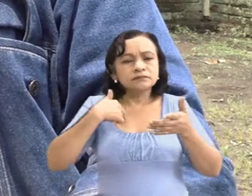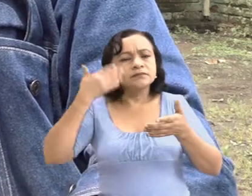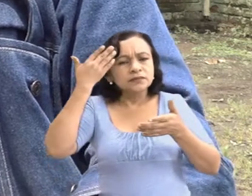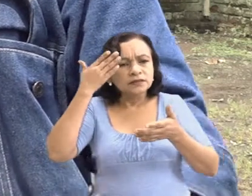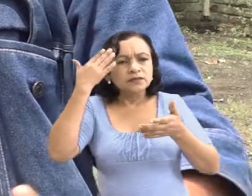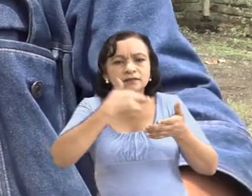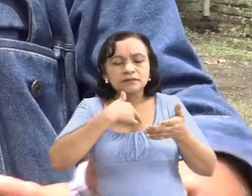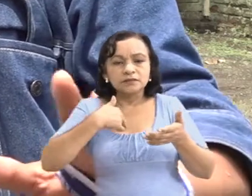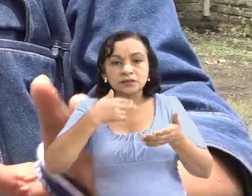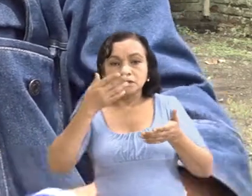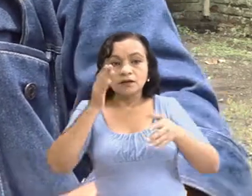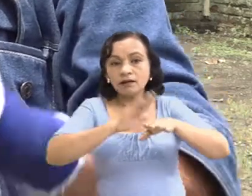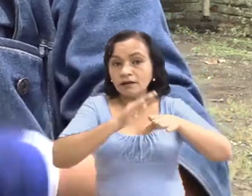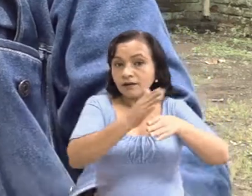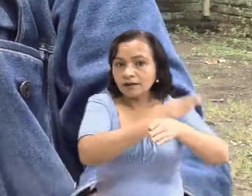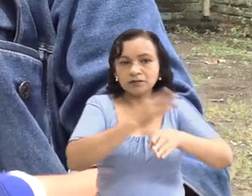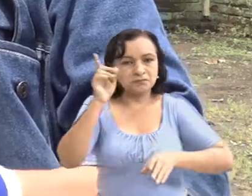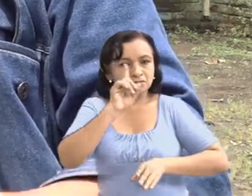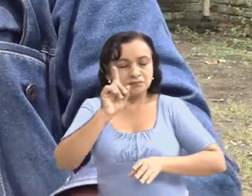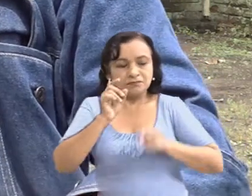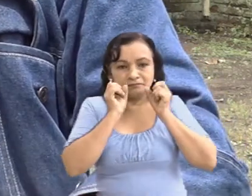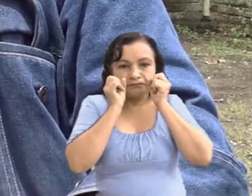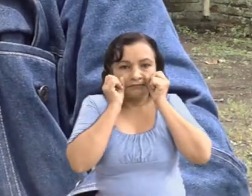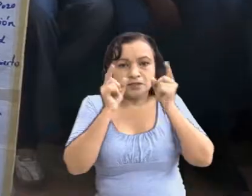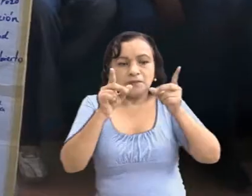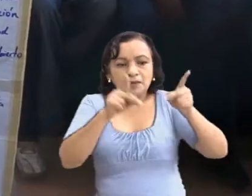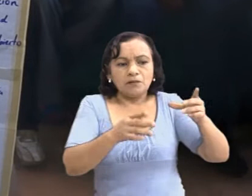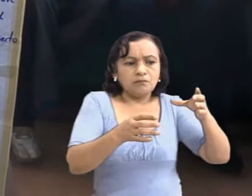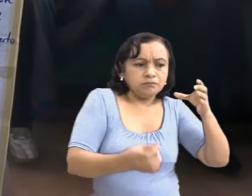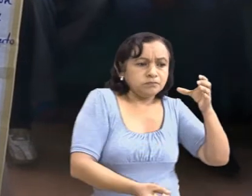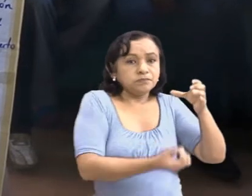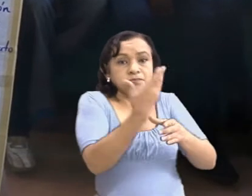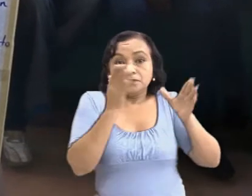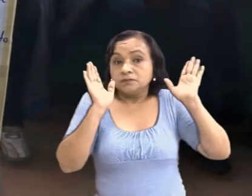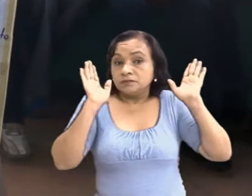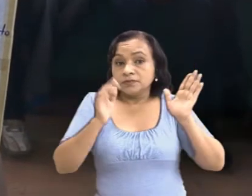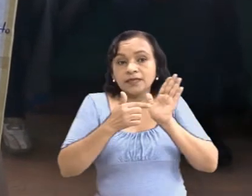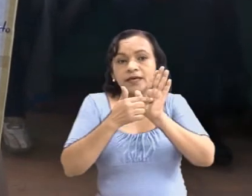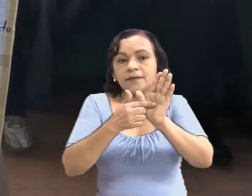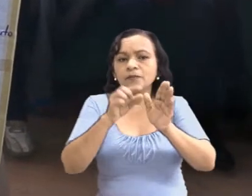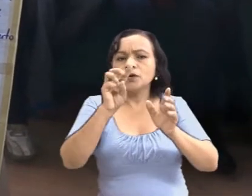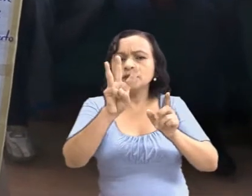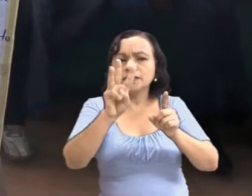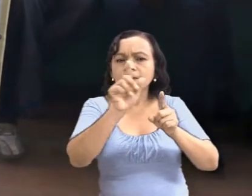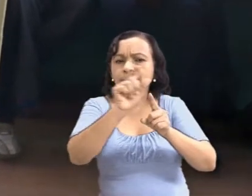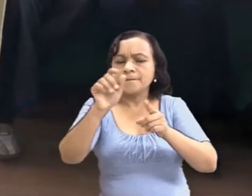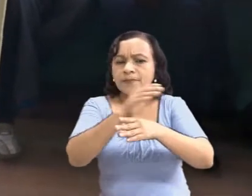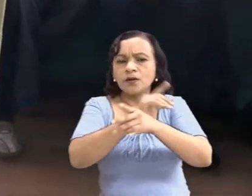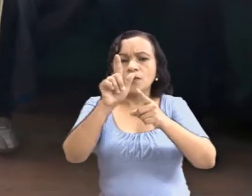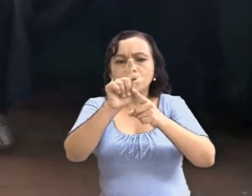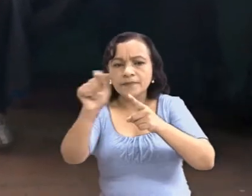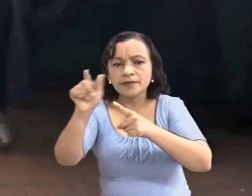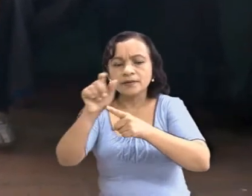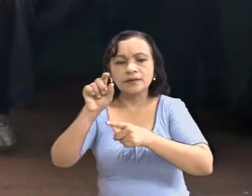¿verdad? Porque nunca anuncia, agarra de sorpresa a la población. Entonces, por ejemplo, cada 3 meses, anteriormente le decíamos mea